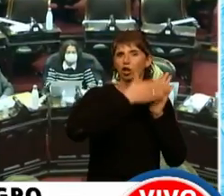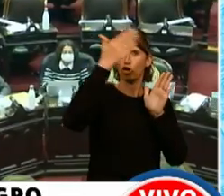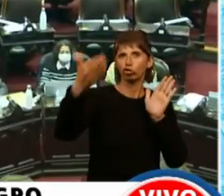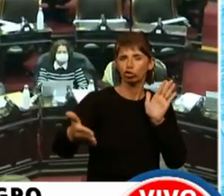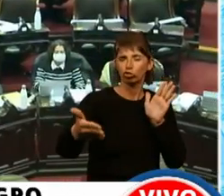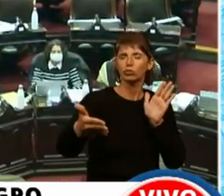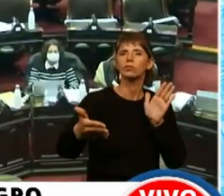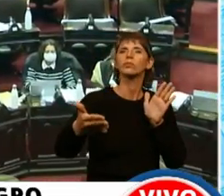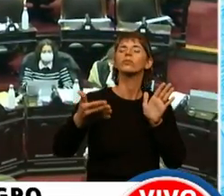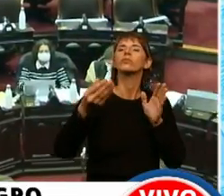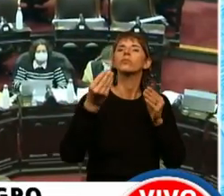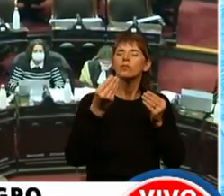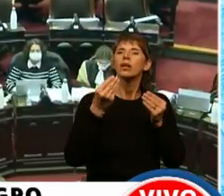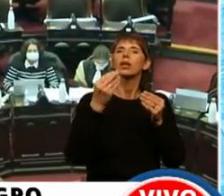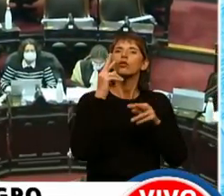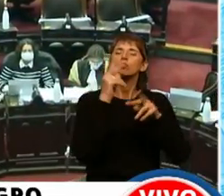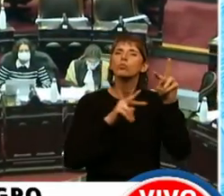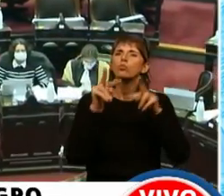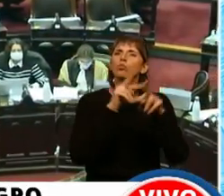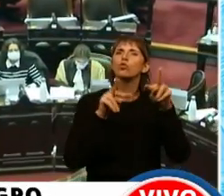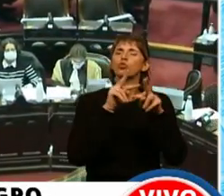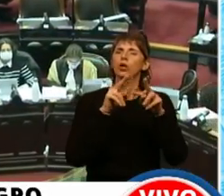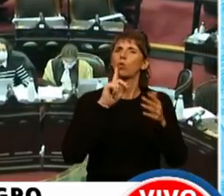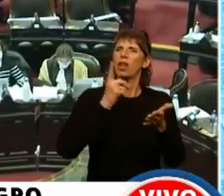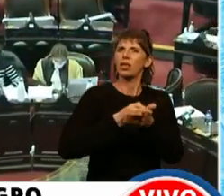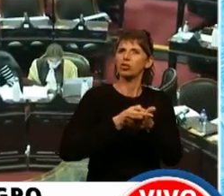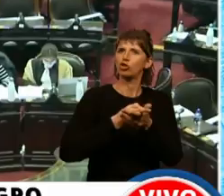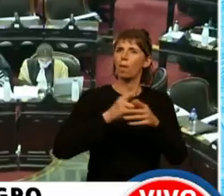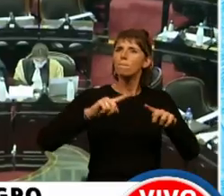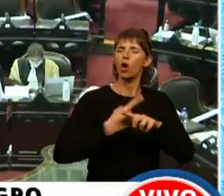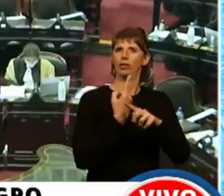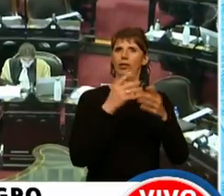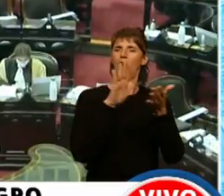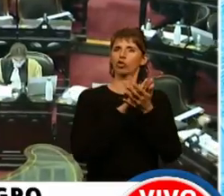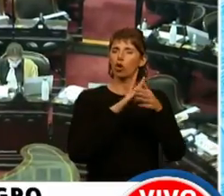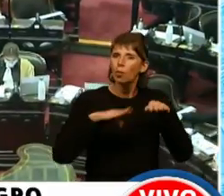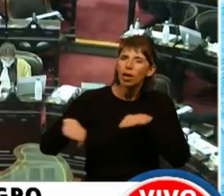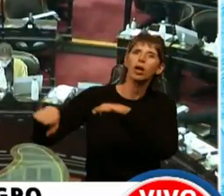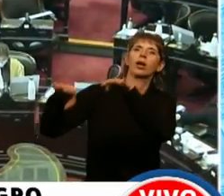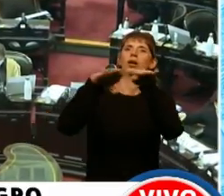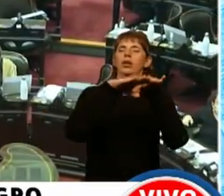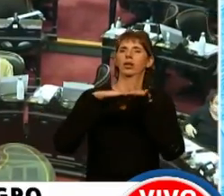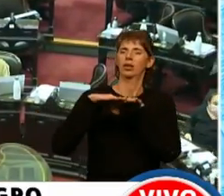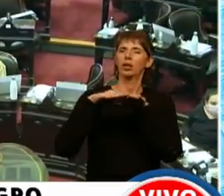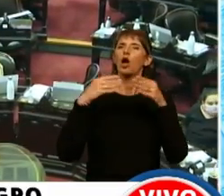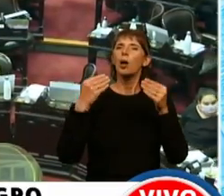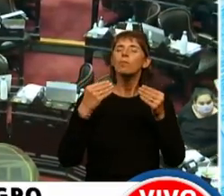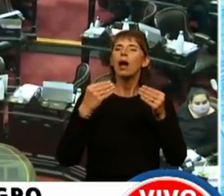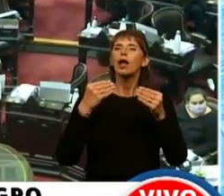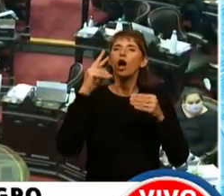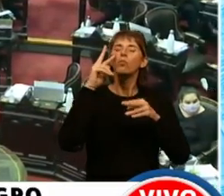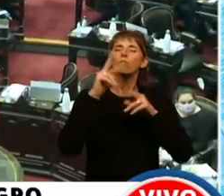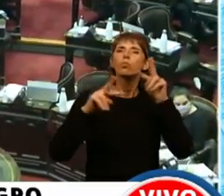reforzar una decisión política en materia de equidad en materia de avanzar a la progresividad